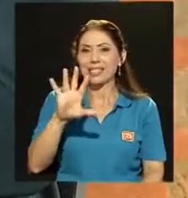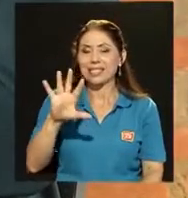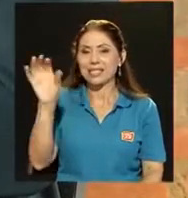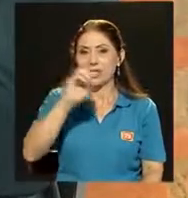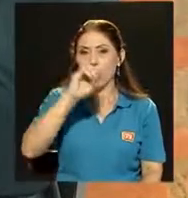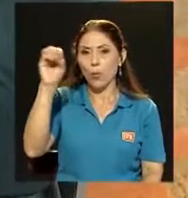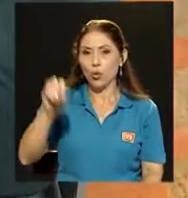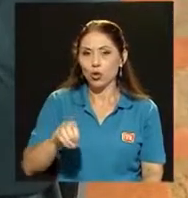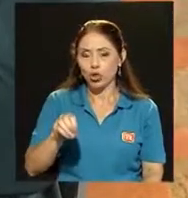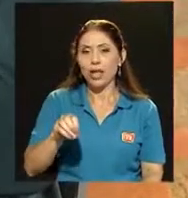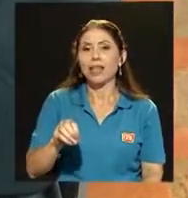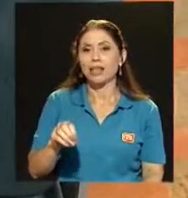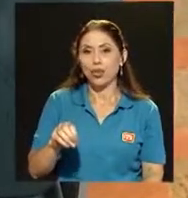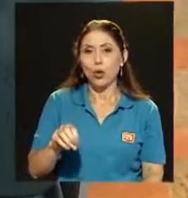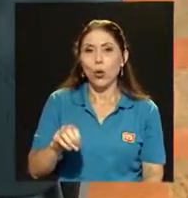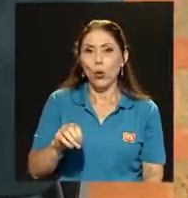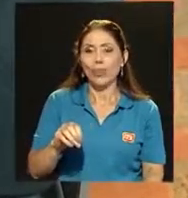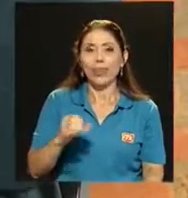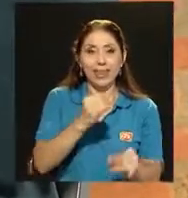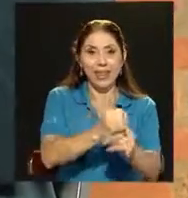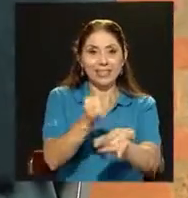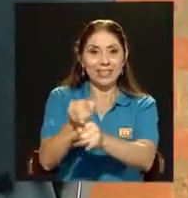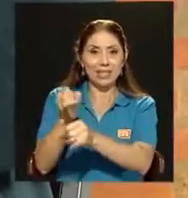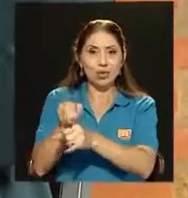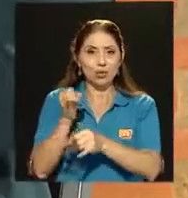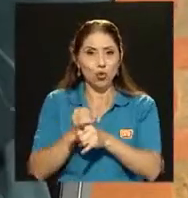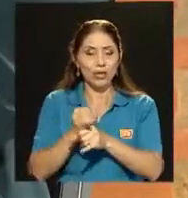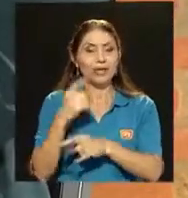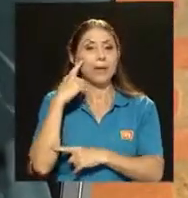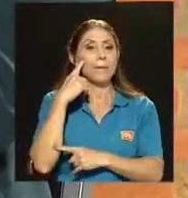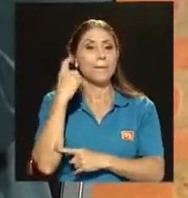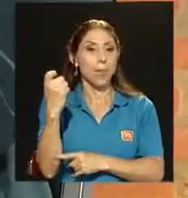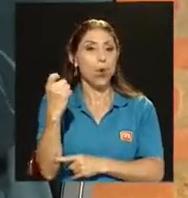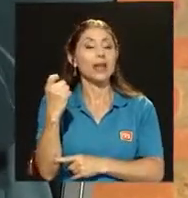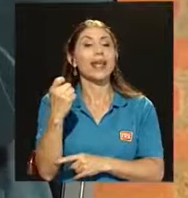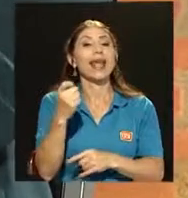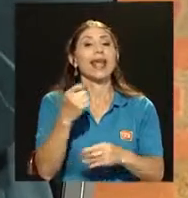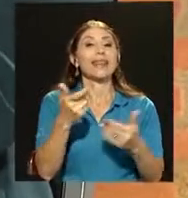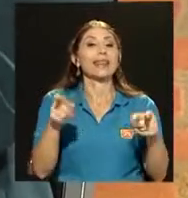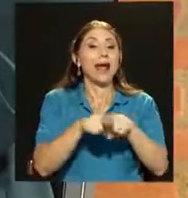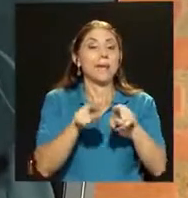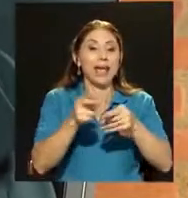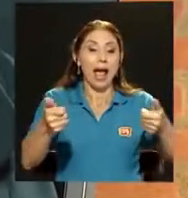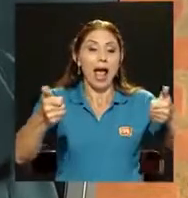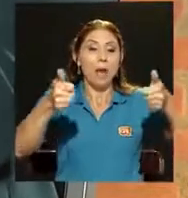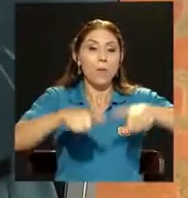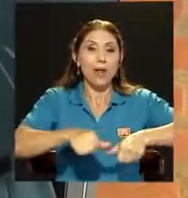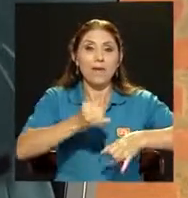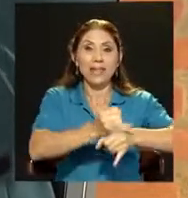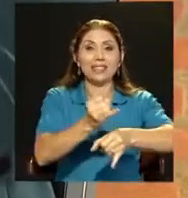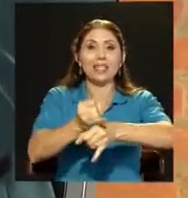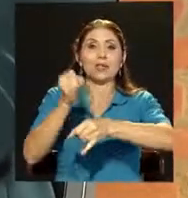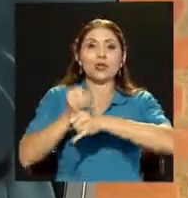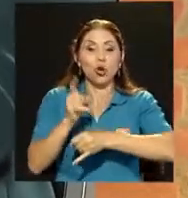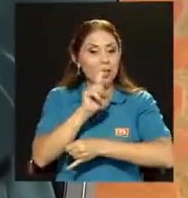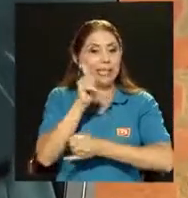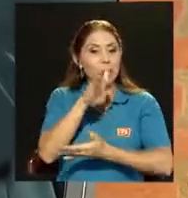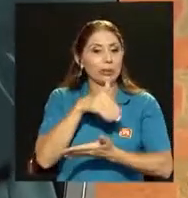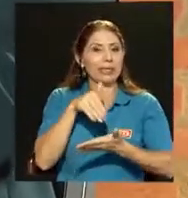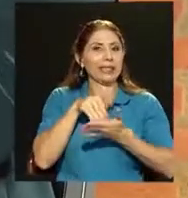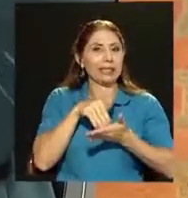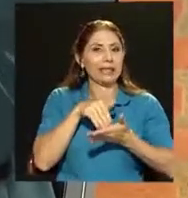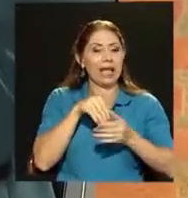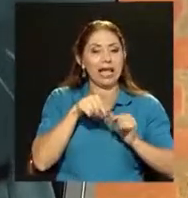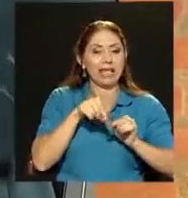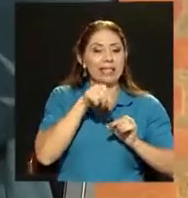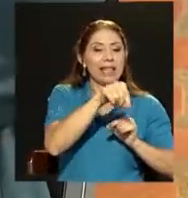65% de las instituciones, porque aprueba las descentralizadas, las instituciones descentralizadas, los órganos